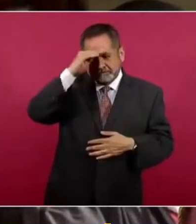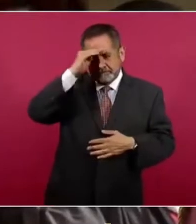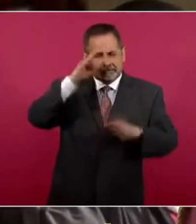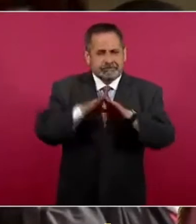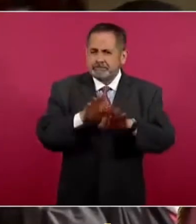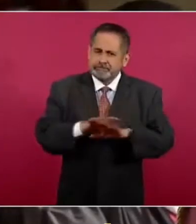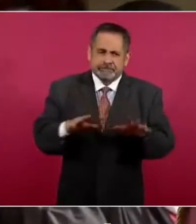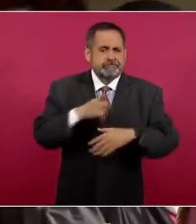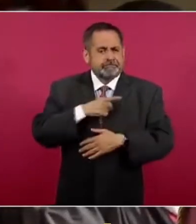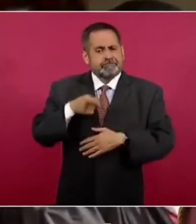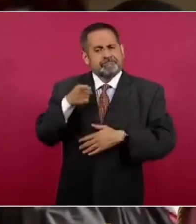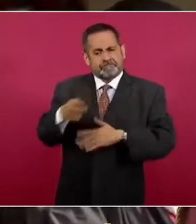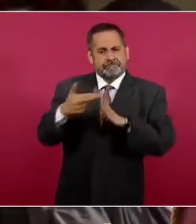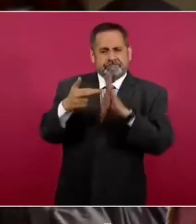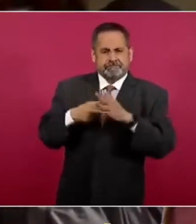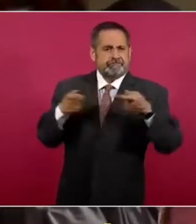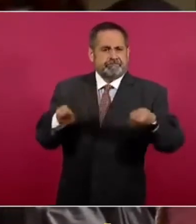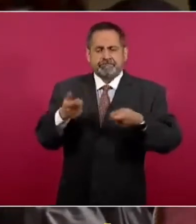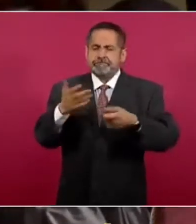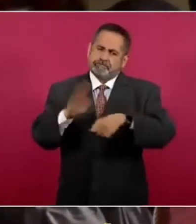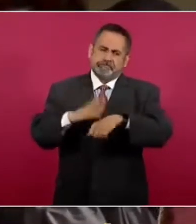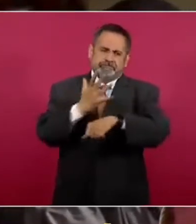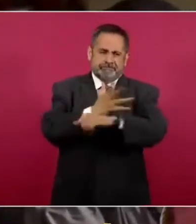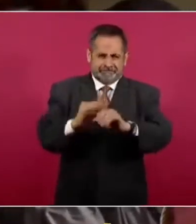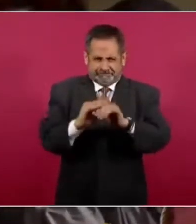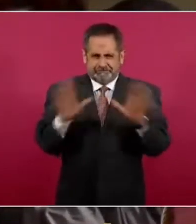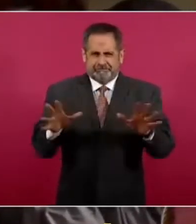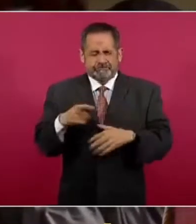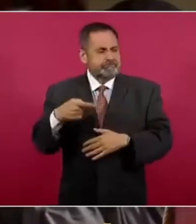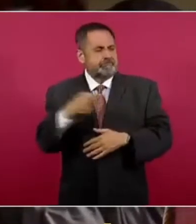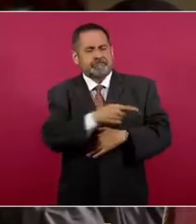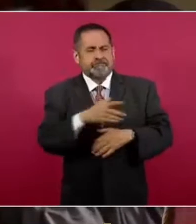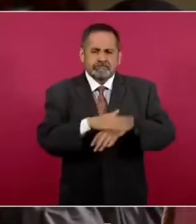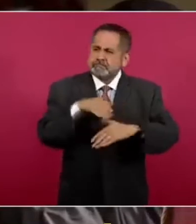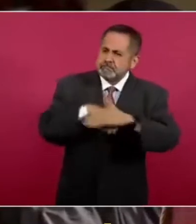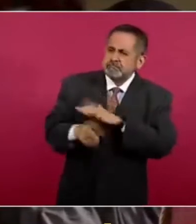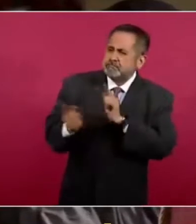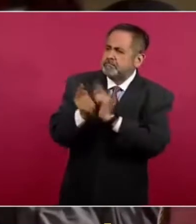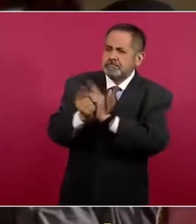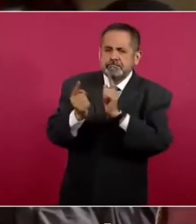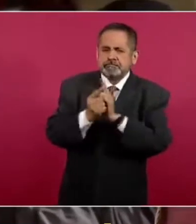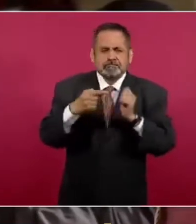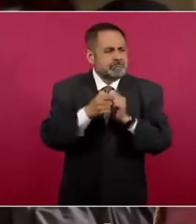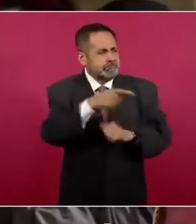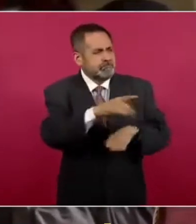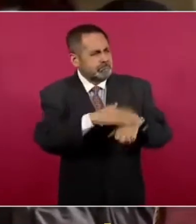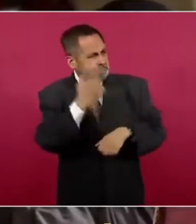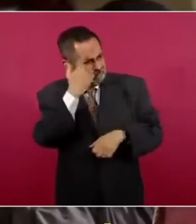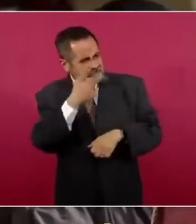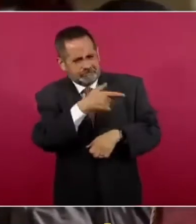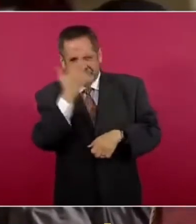que debe ser regulada y transparentada esta práctica que ocurre entre los representantes de las